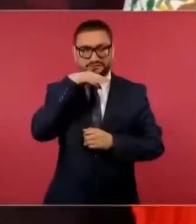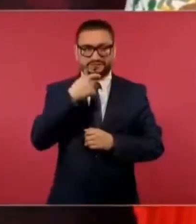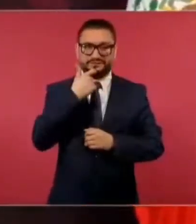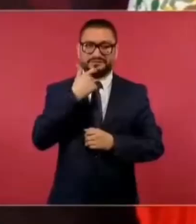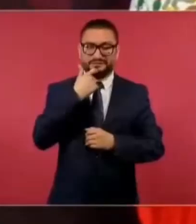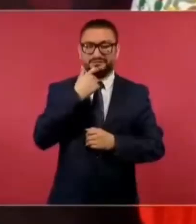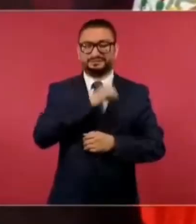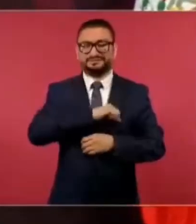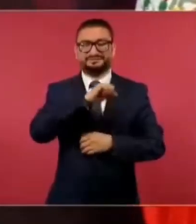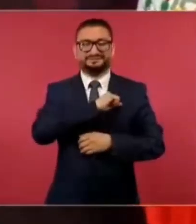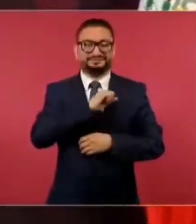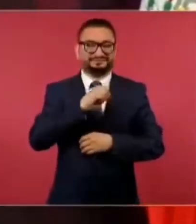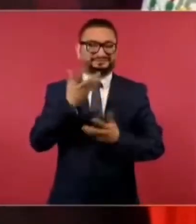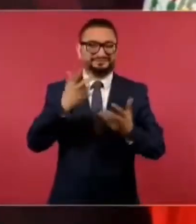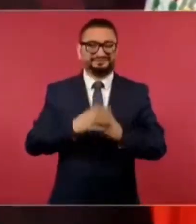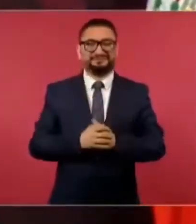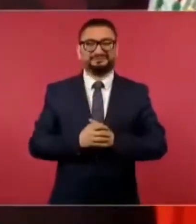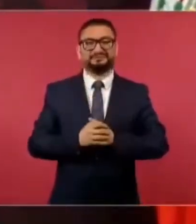Pero bueno,